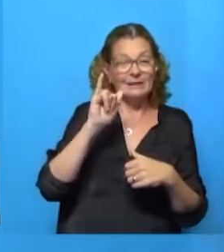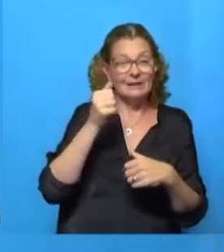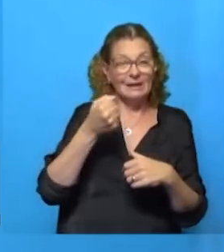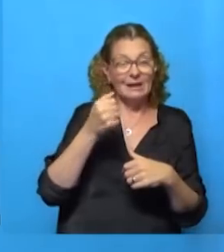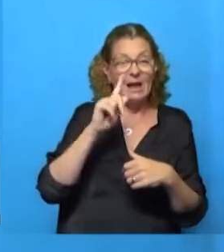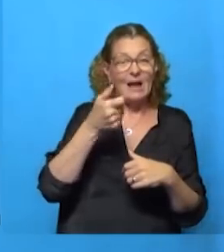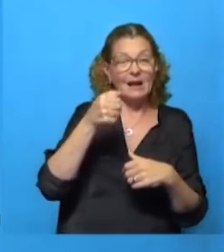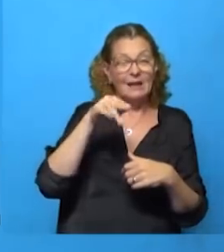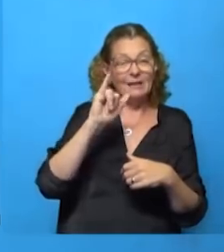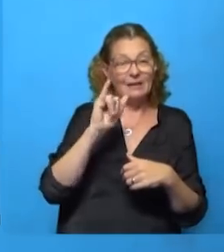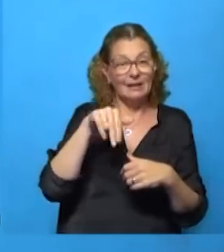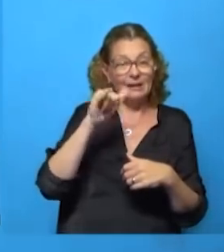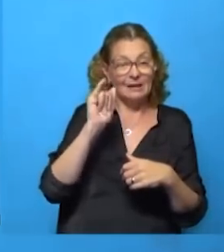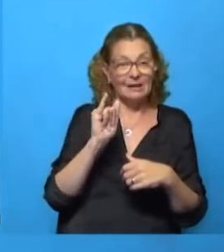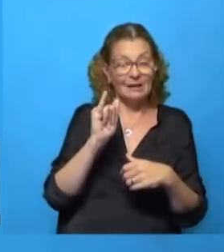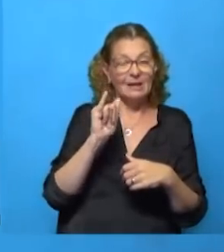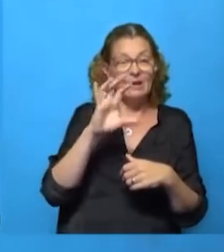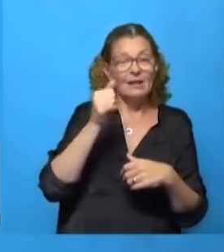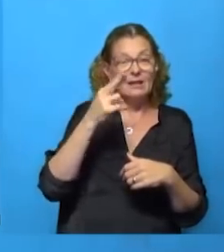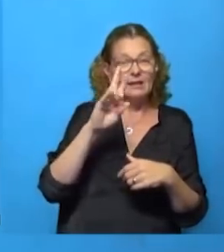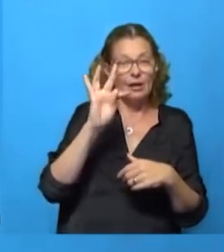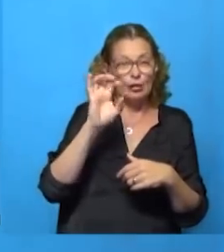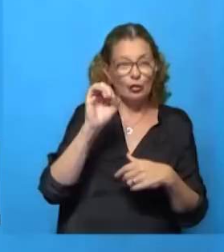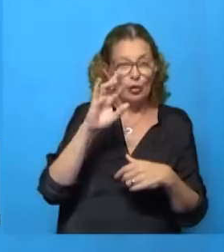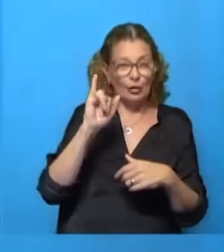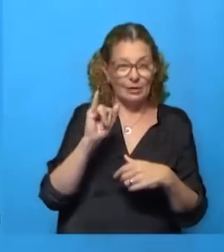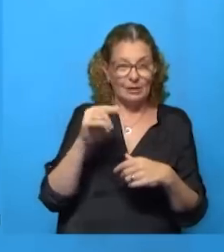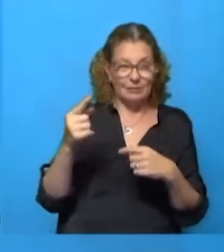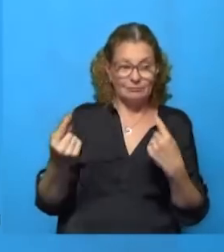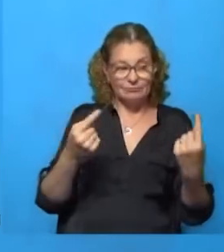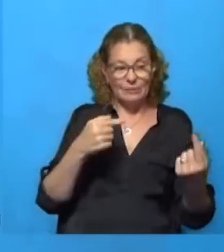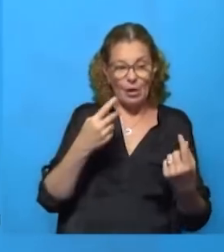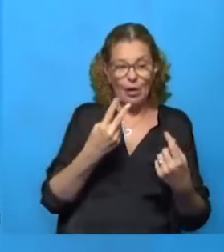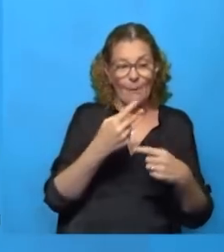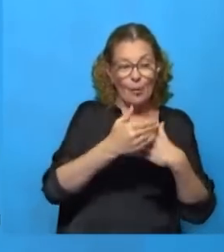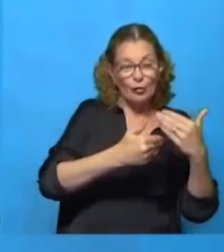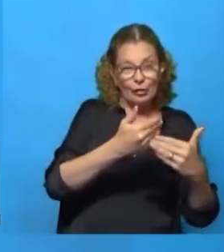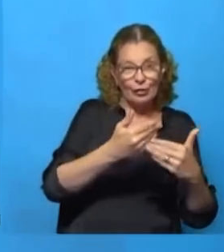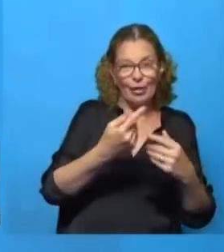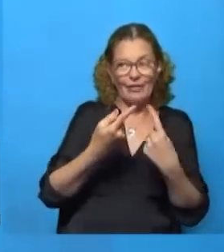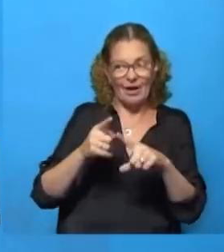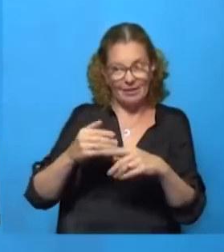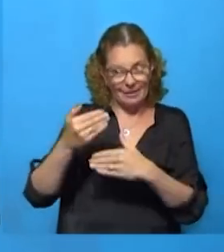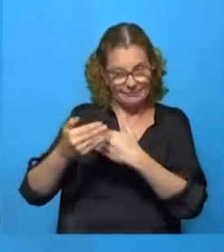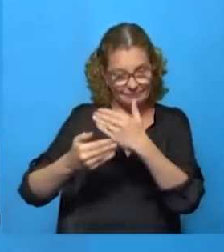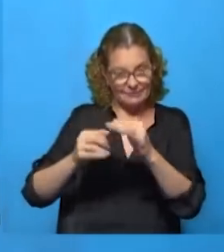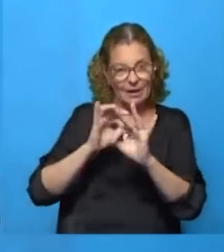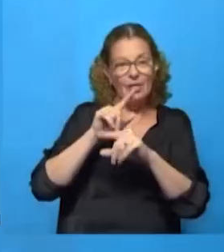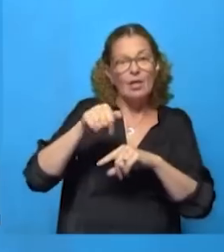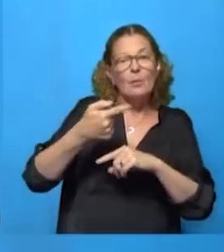gandini sartori no entonces son dos procesos distintos y después claramente